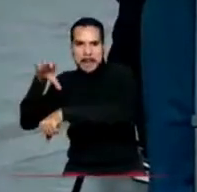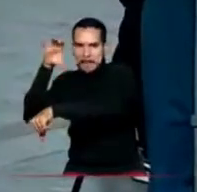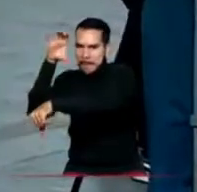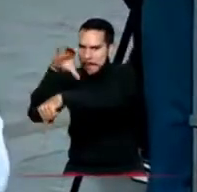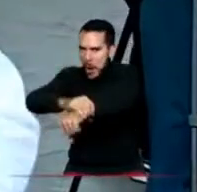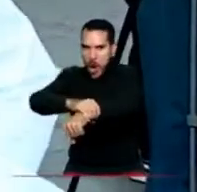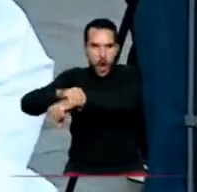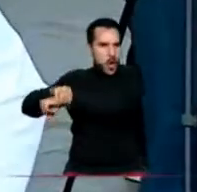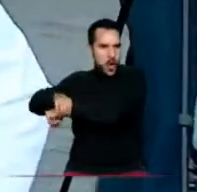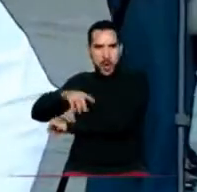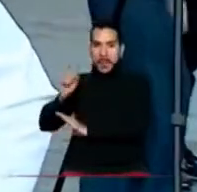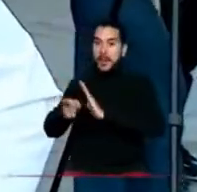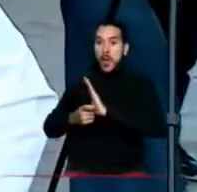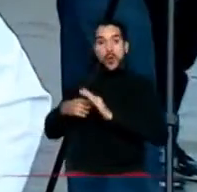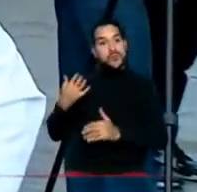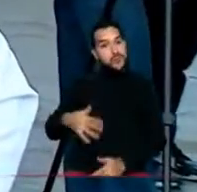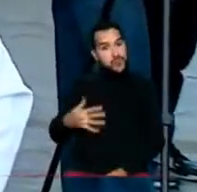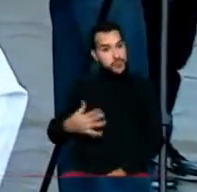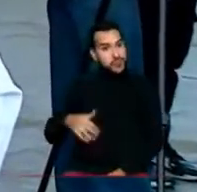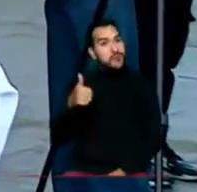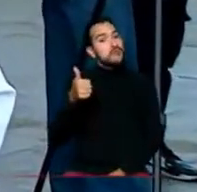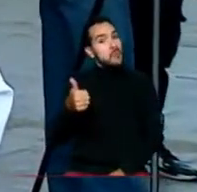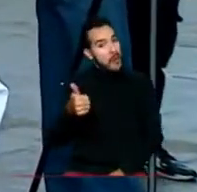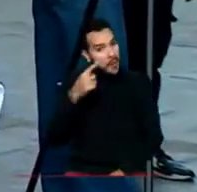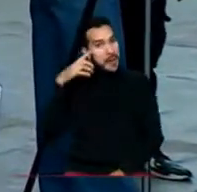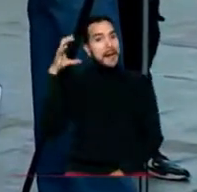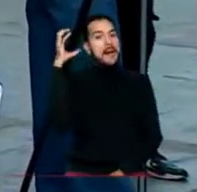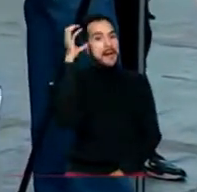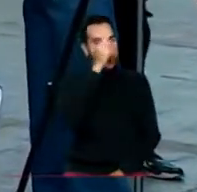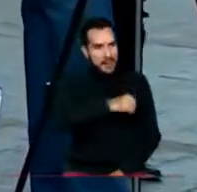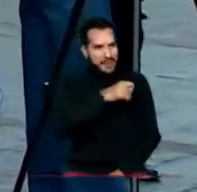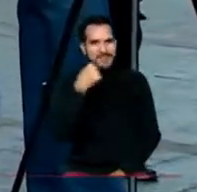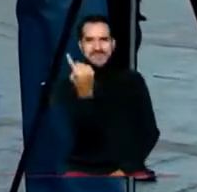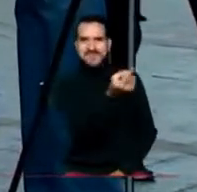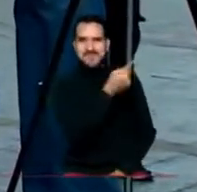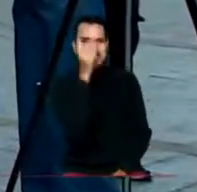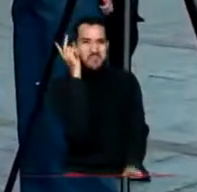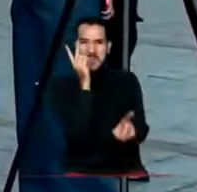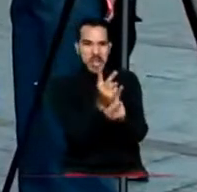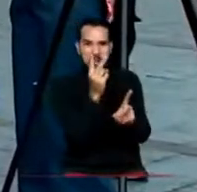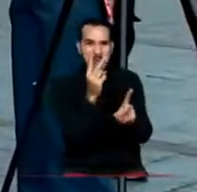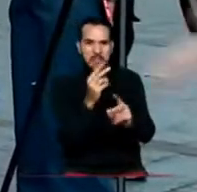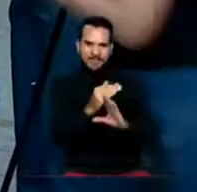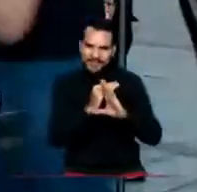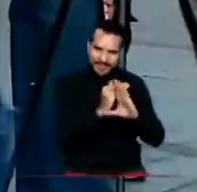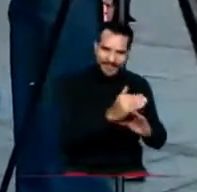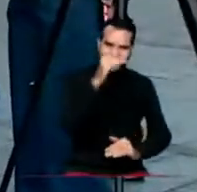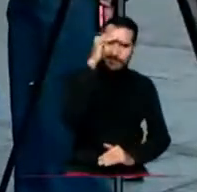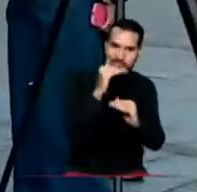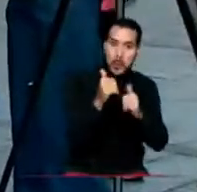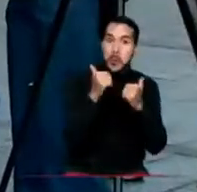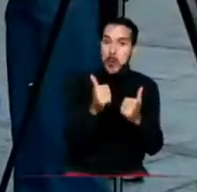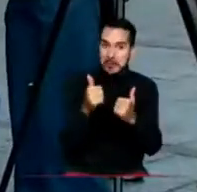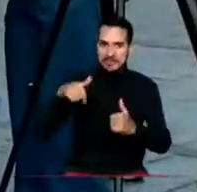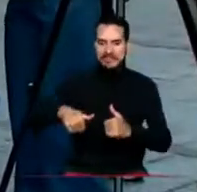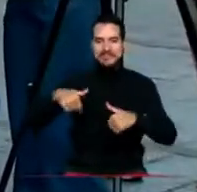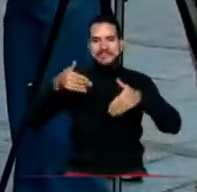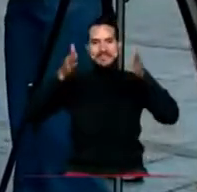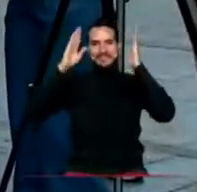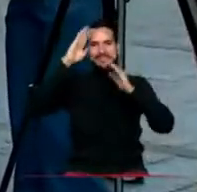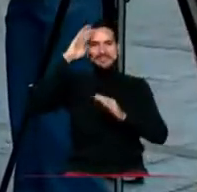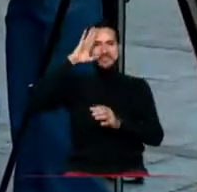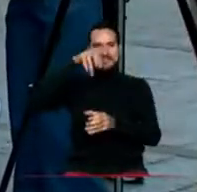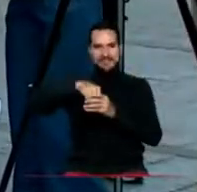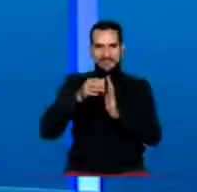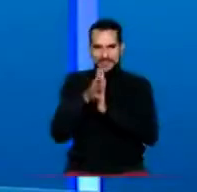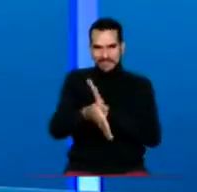bastante contundente frente a la delincuencia, contra la criminalidad aquí en la ciudad de Cali. Toda la información desde la Policía Metropolitana de Cali. Sigan ustedes con